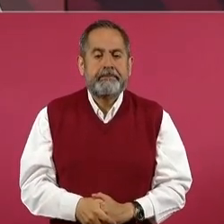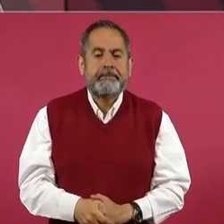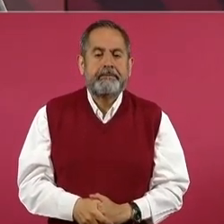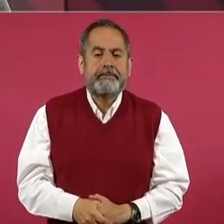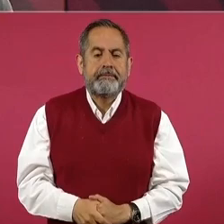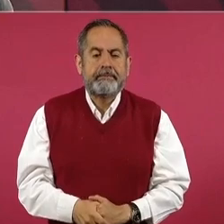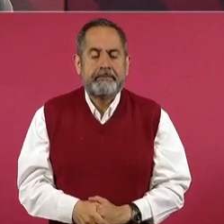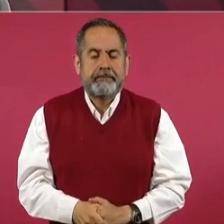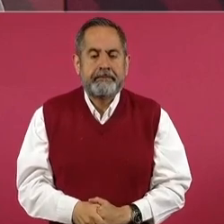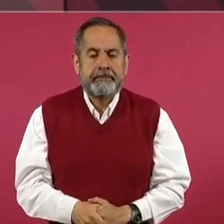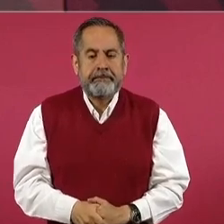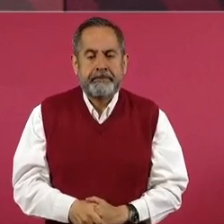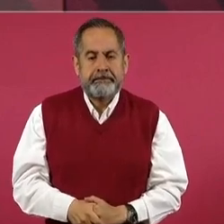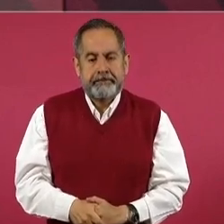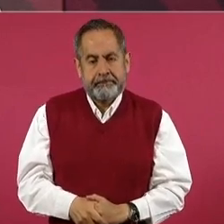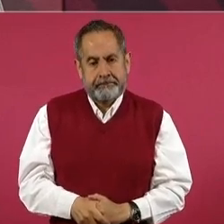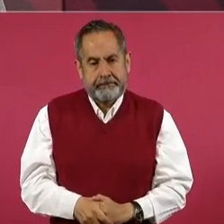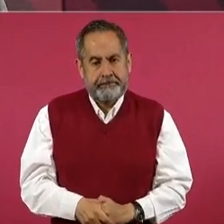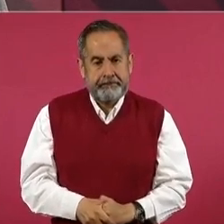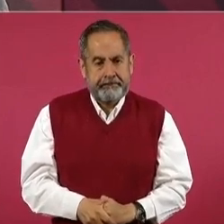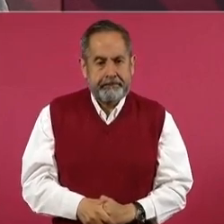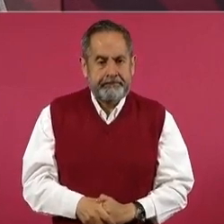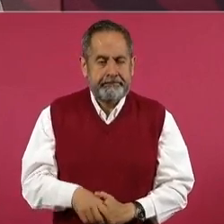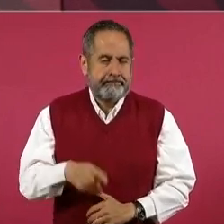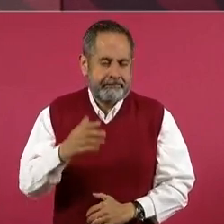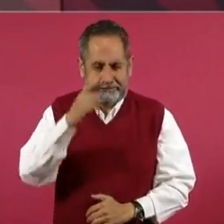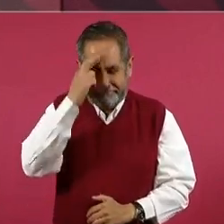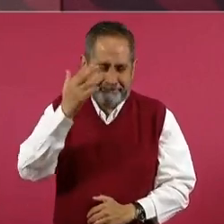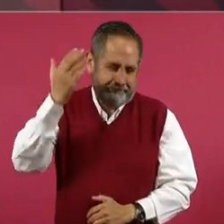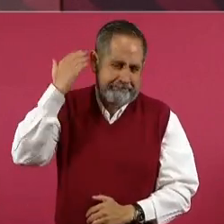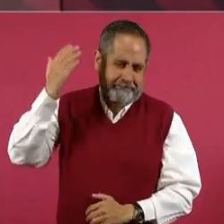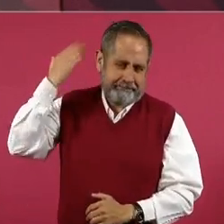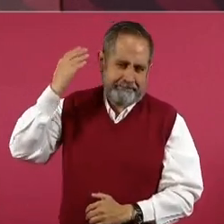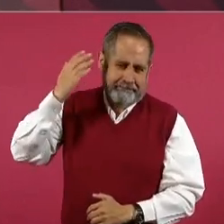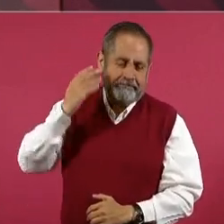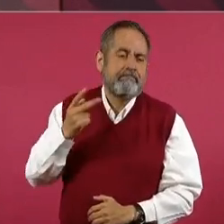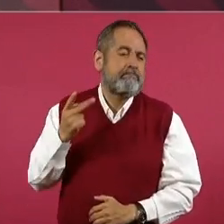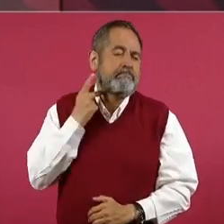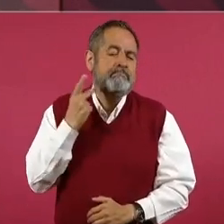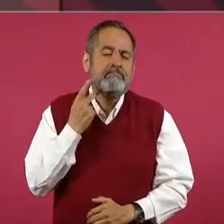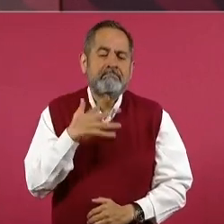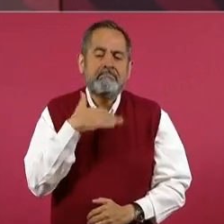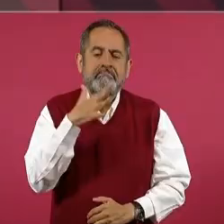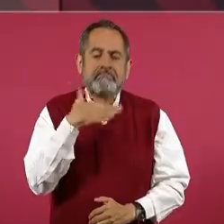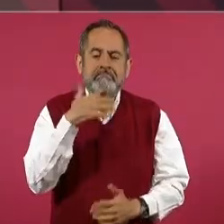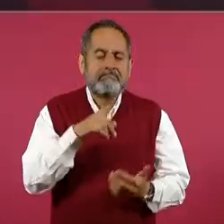Ya el tiempo del político tranza,